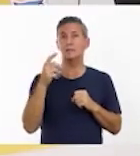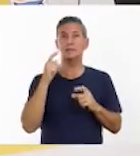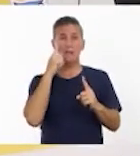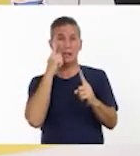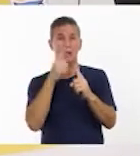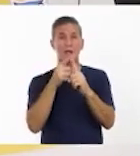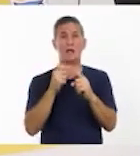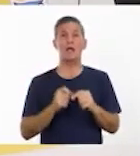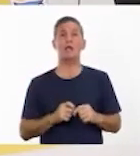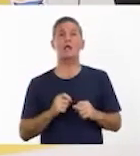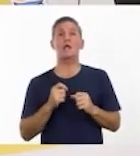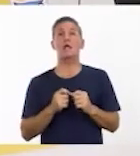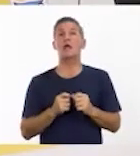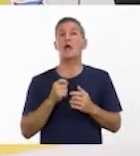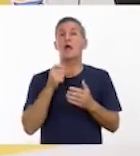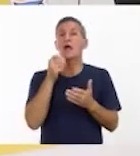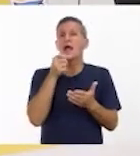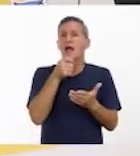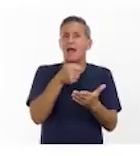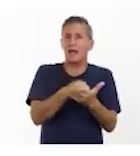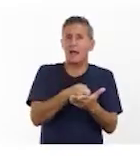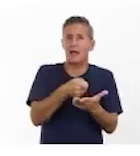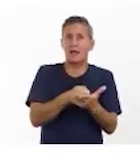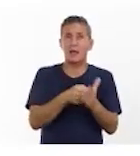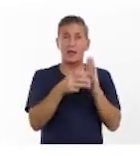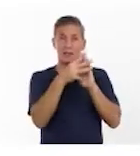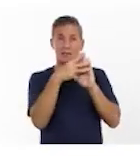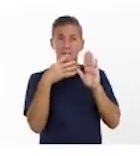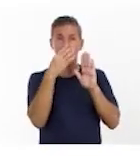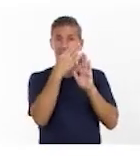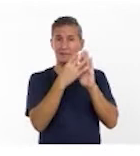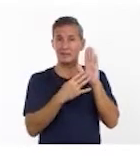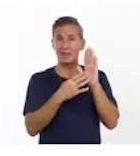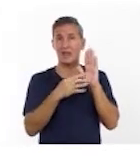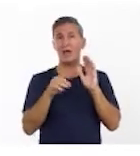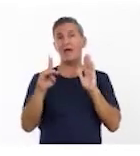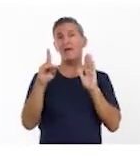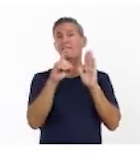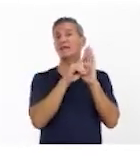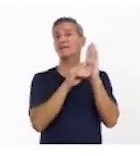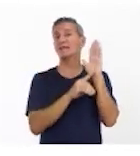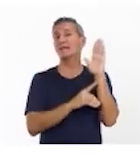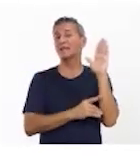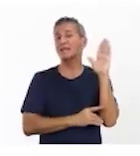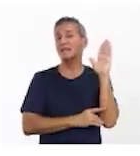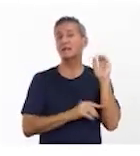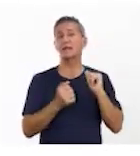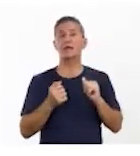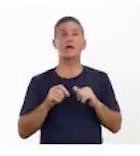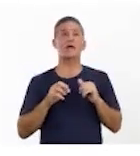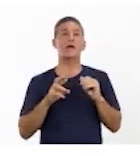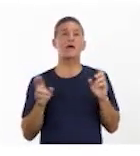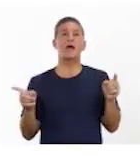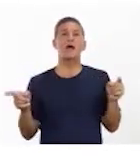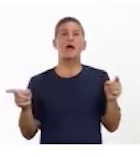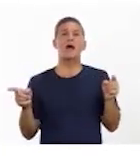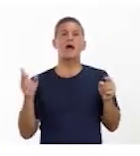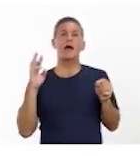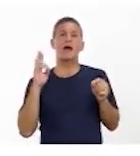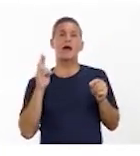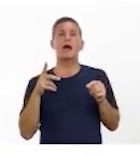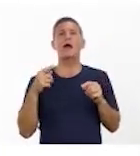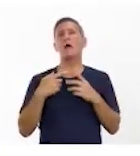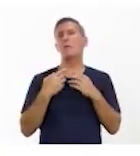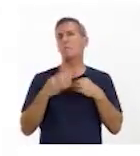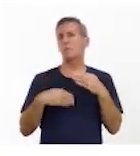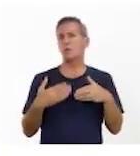El tercer objetivo, aplicar la información de tablas de datos y curvas de solubilidad a la